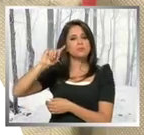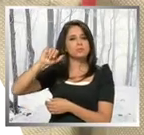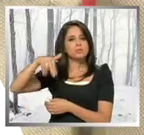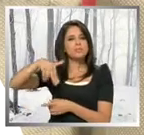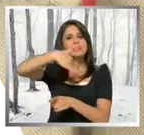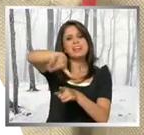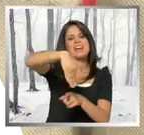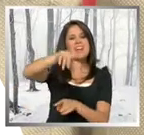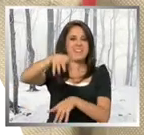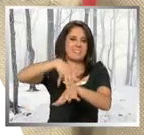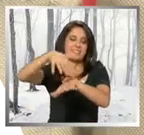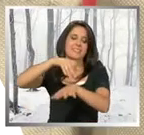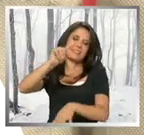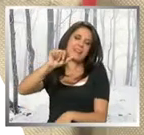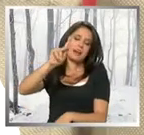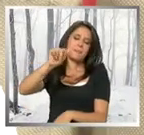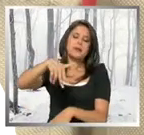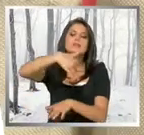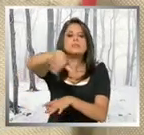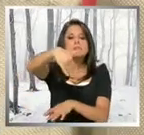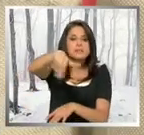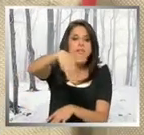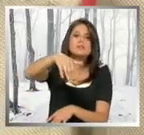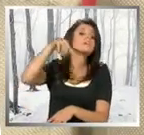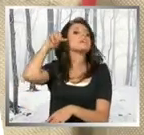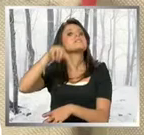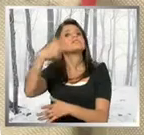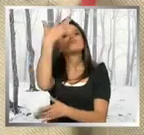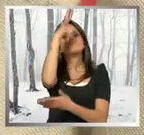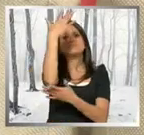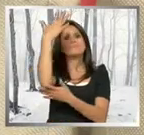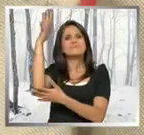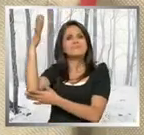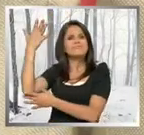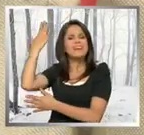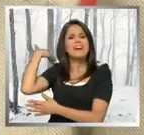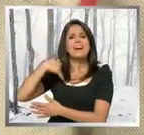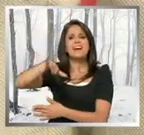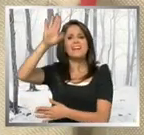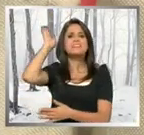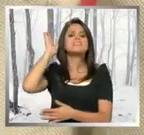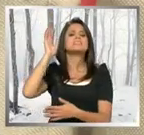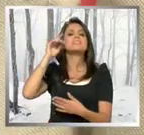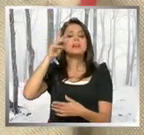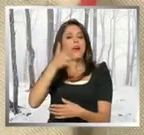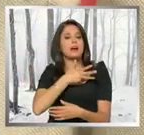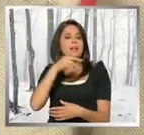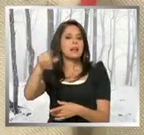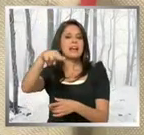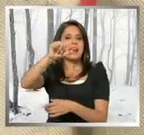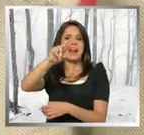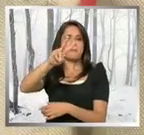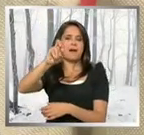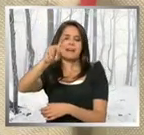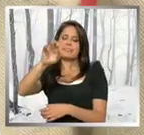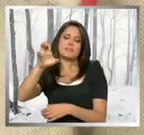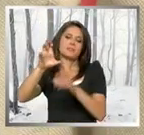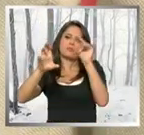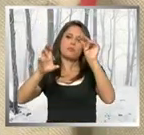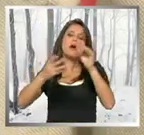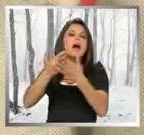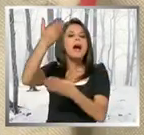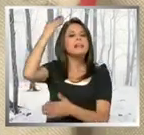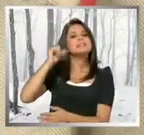de Tlalpan, y es una colonia que no siempre se llamó Narvarte, antes se llamaba La